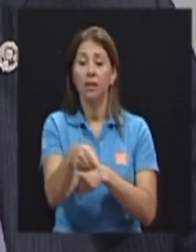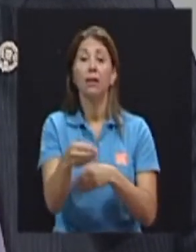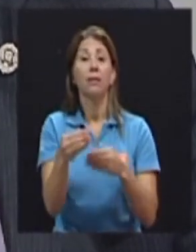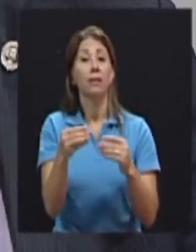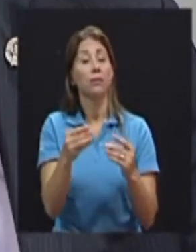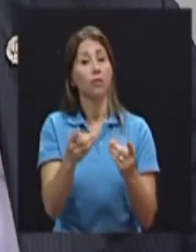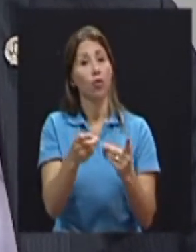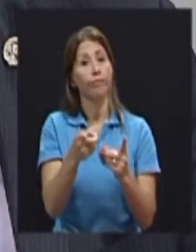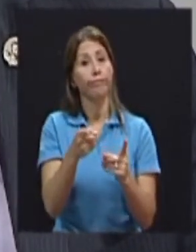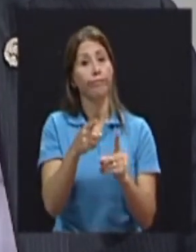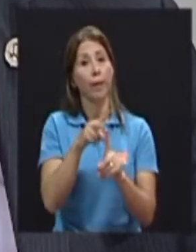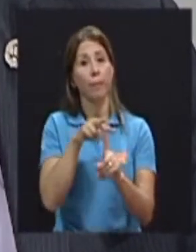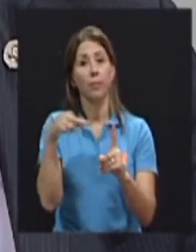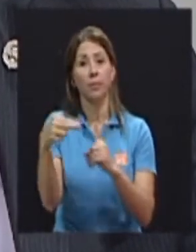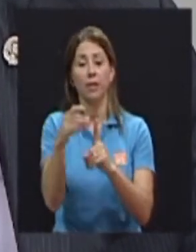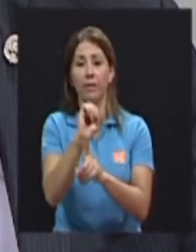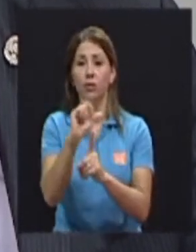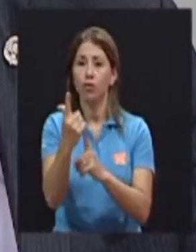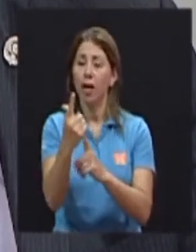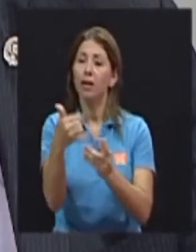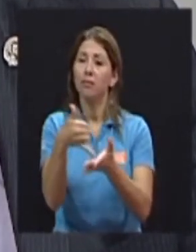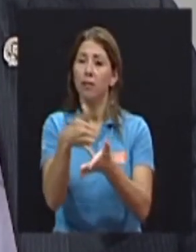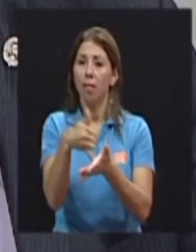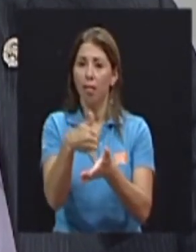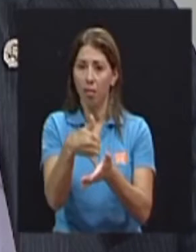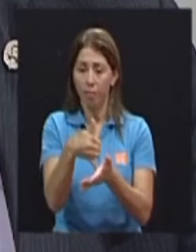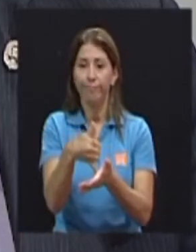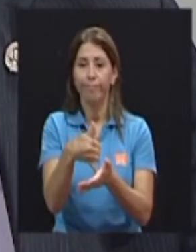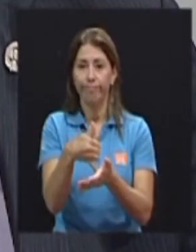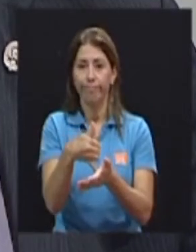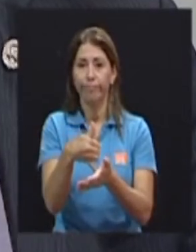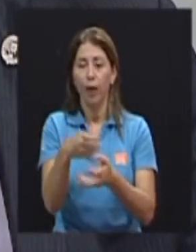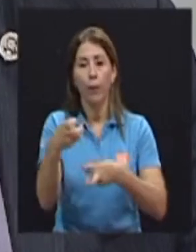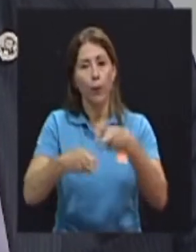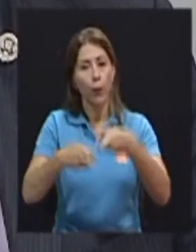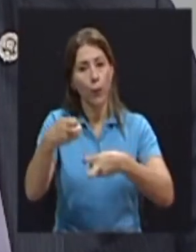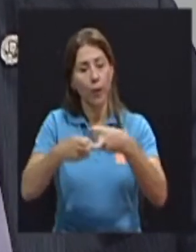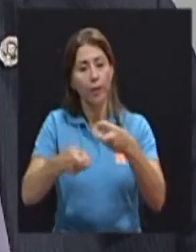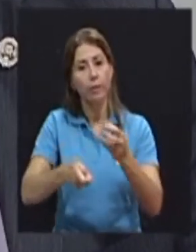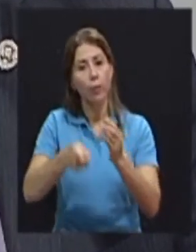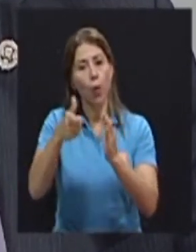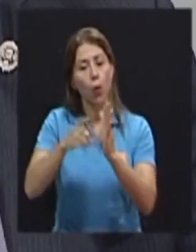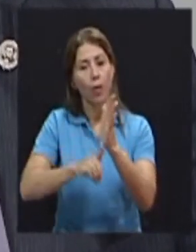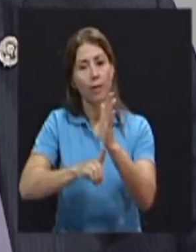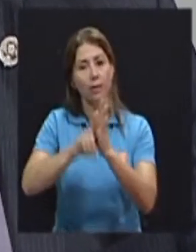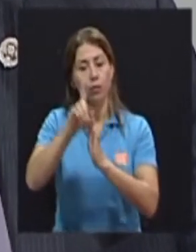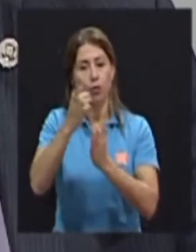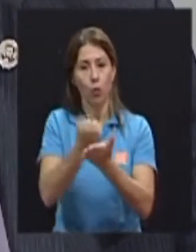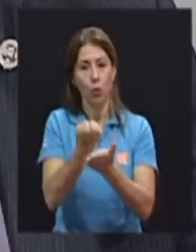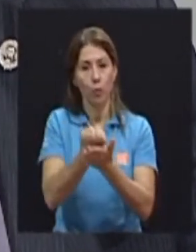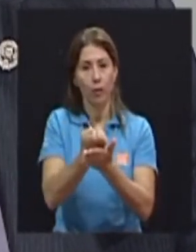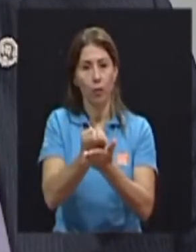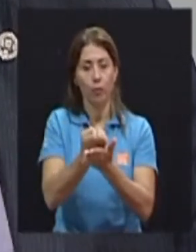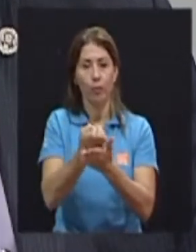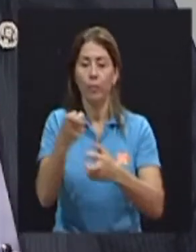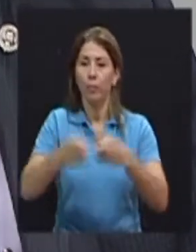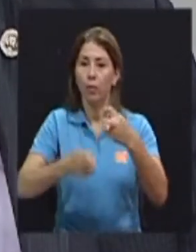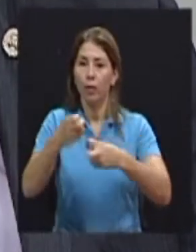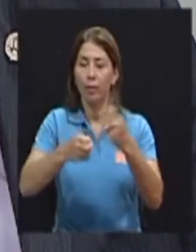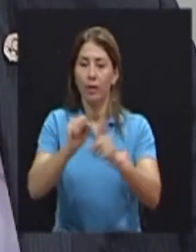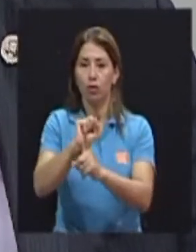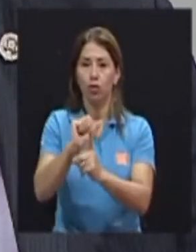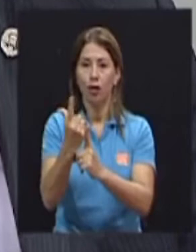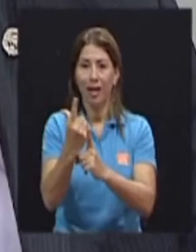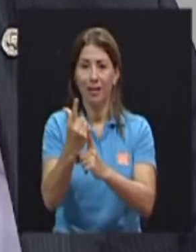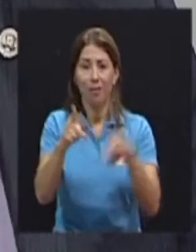vista social, donde hay problemas de poco desarrollo económico, donde hay problemas sociales y de desigualdad